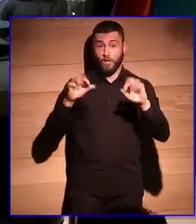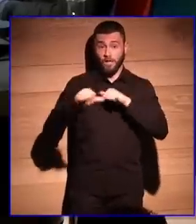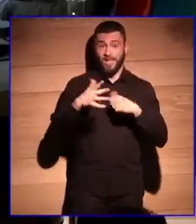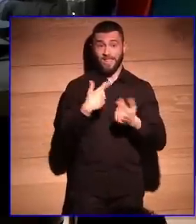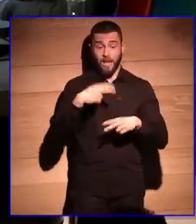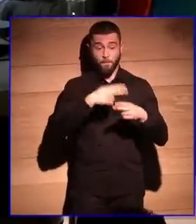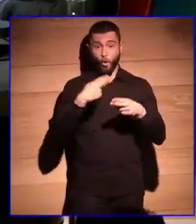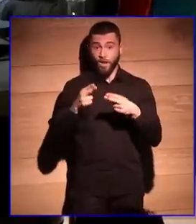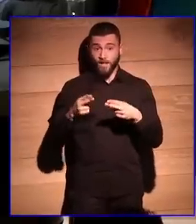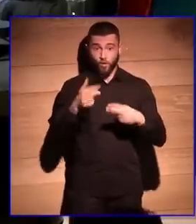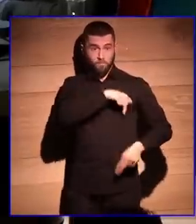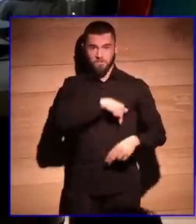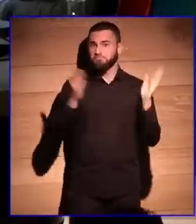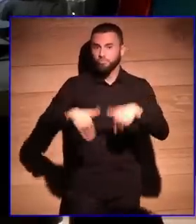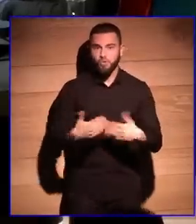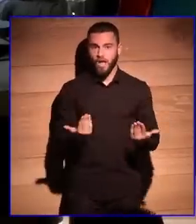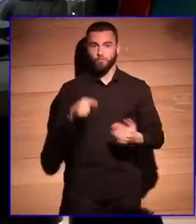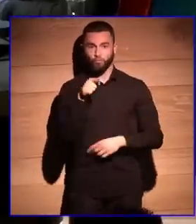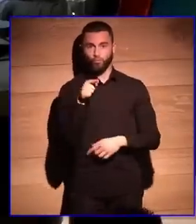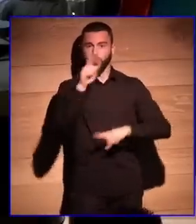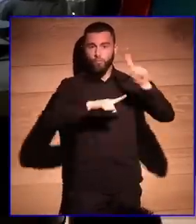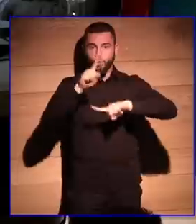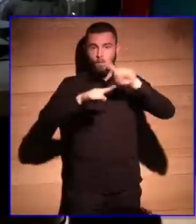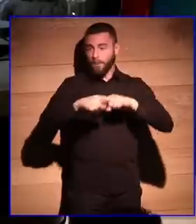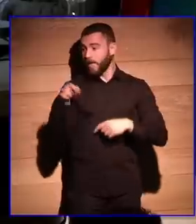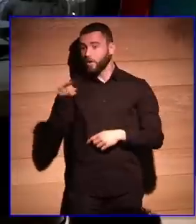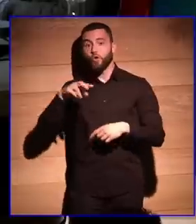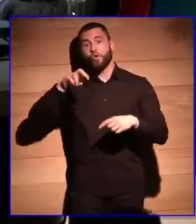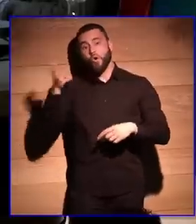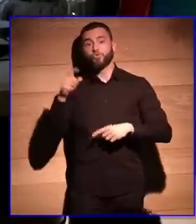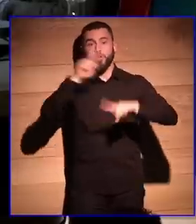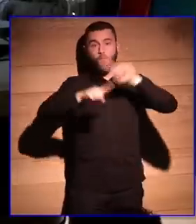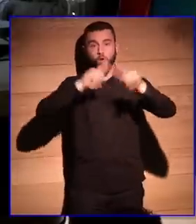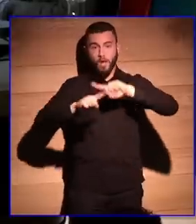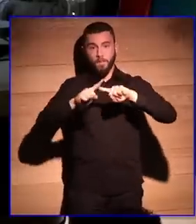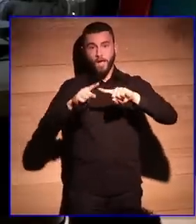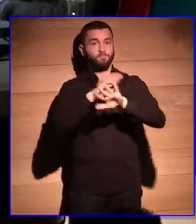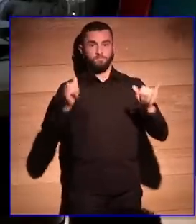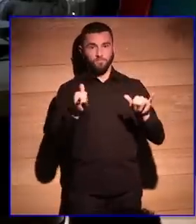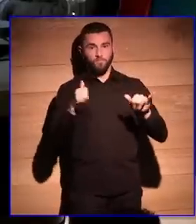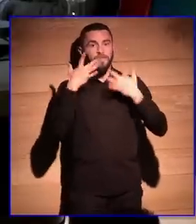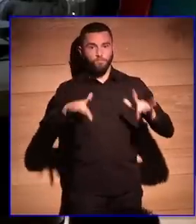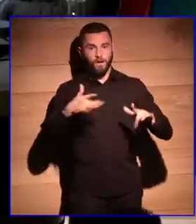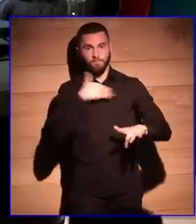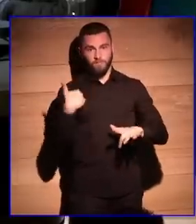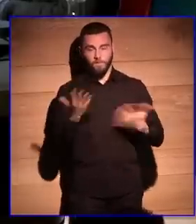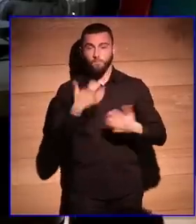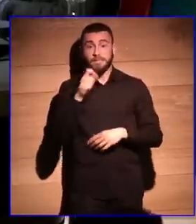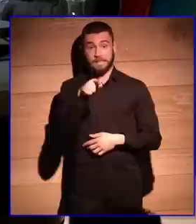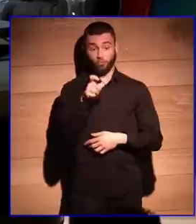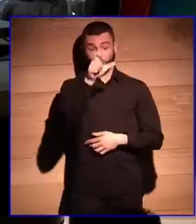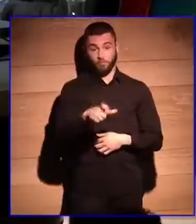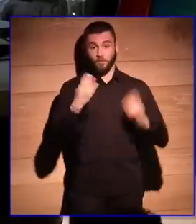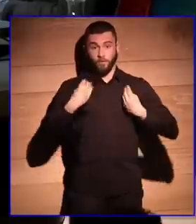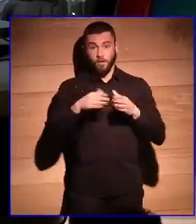político, la moral no existe. Tú lo que tienes un problema y otro problema y es un juego de suma cero. Vamos a neutralizarlo. Pero si tú fueras un habitante